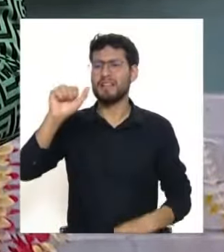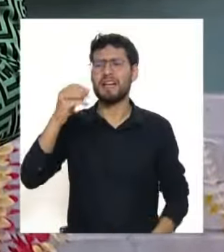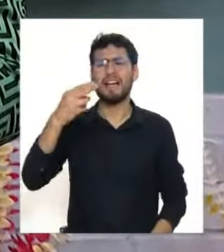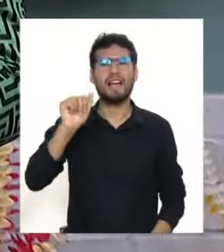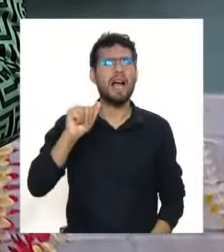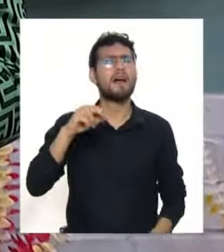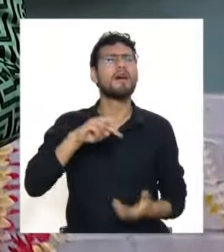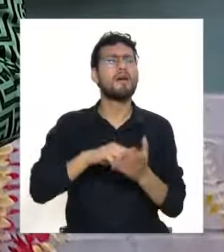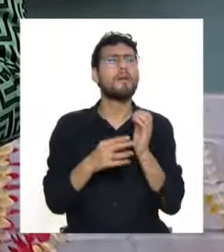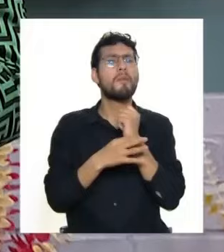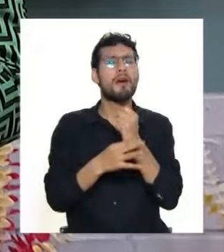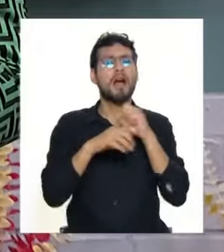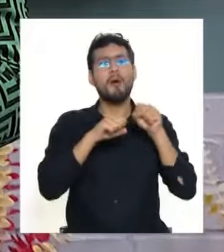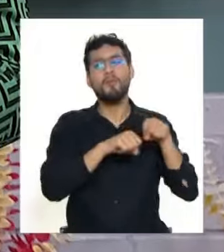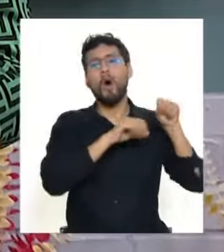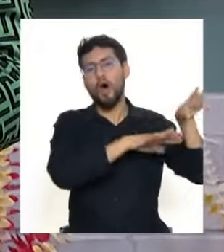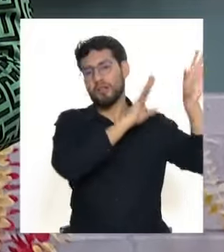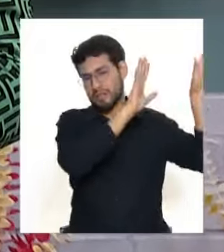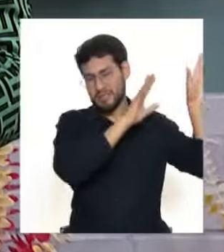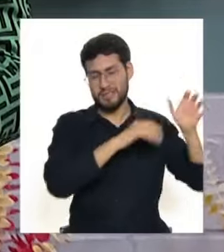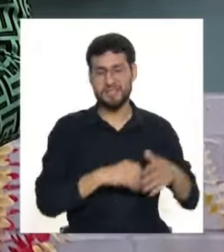médico, quiere decir que es un médico del monte.